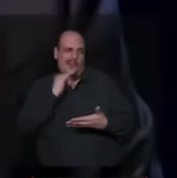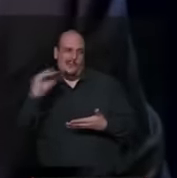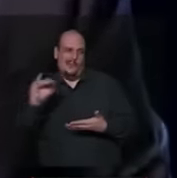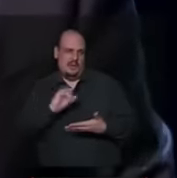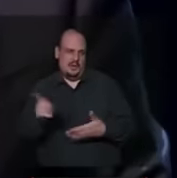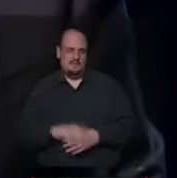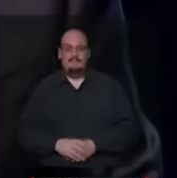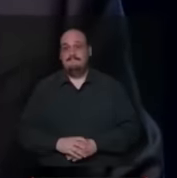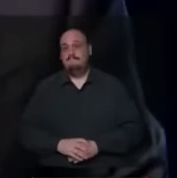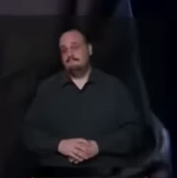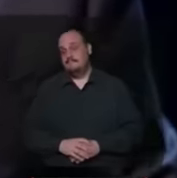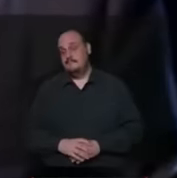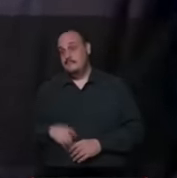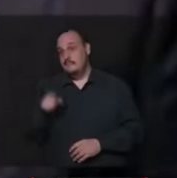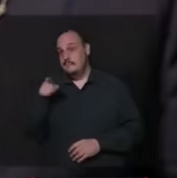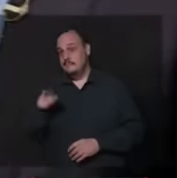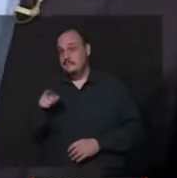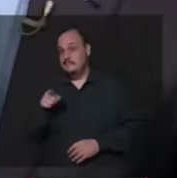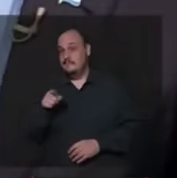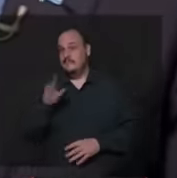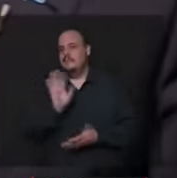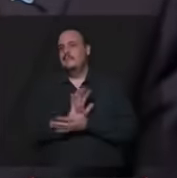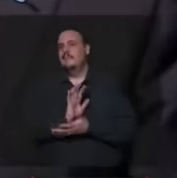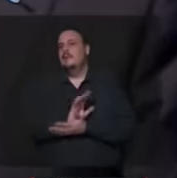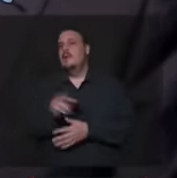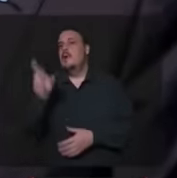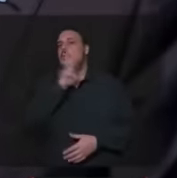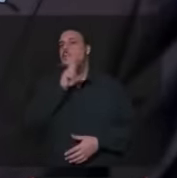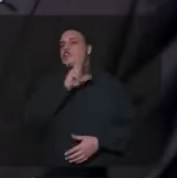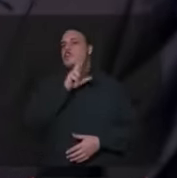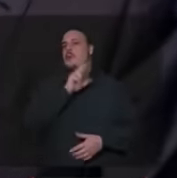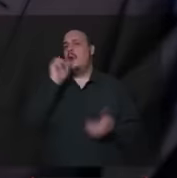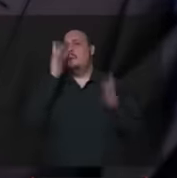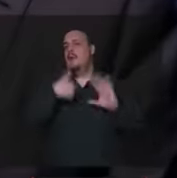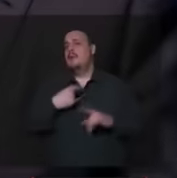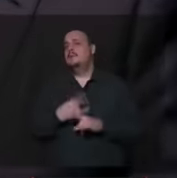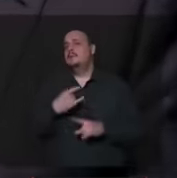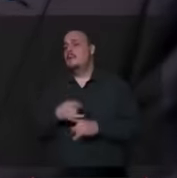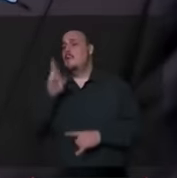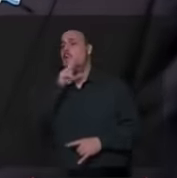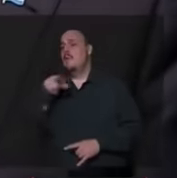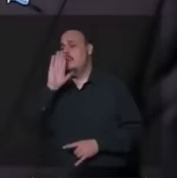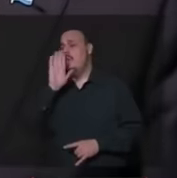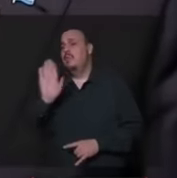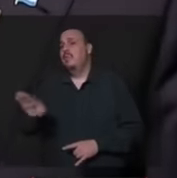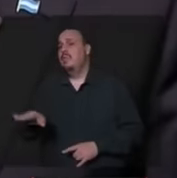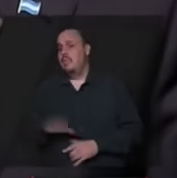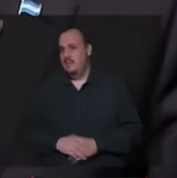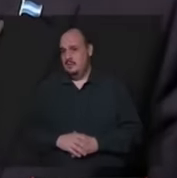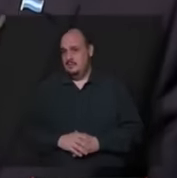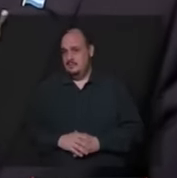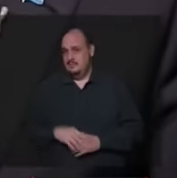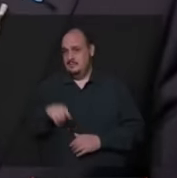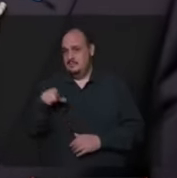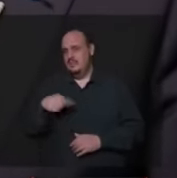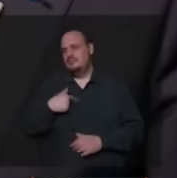Desgraciadamente, esa permanente mirada despectiva de las mujeres vuelve a aparecer en él. Pero yo les quiero decir algo